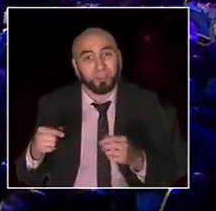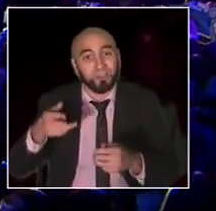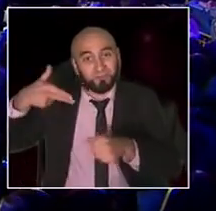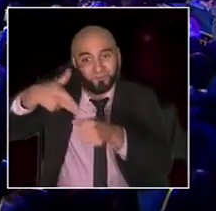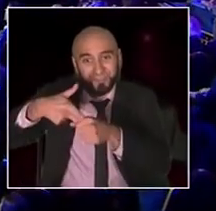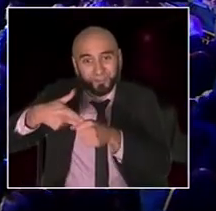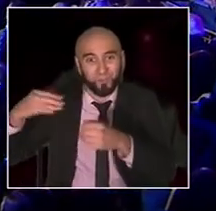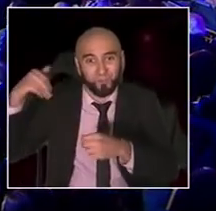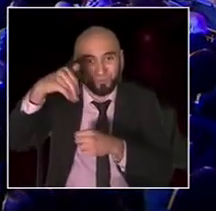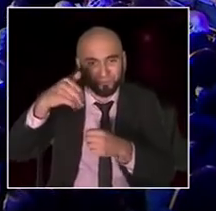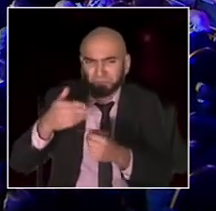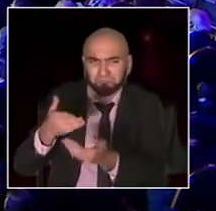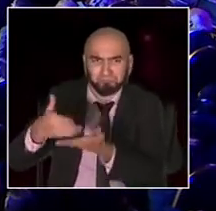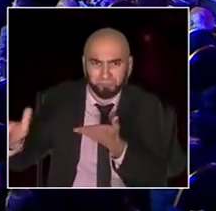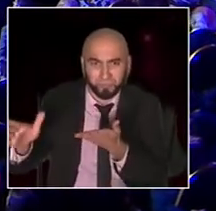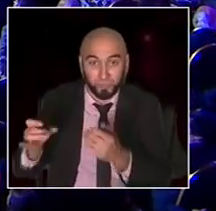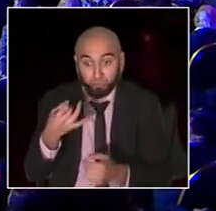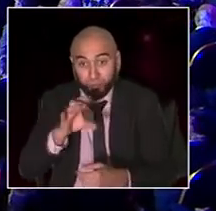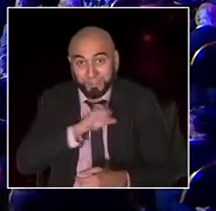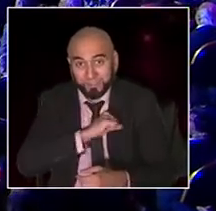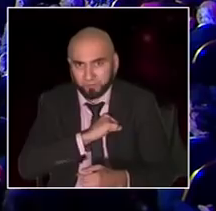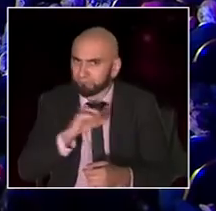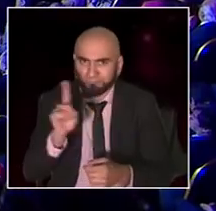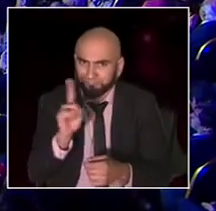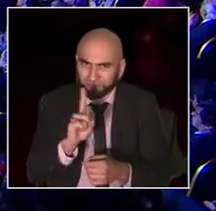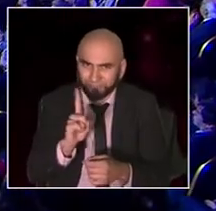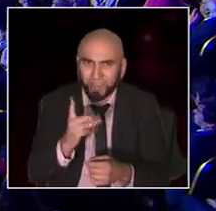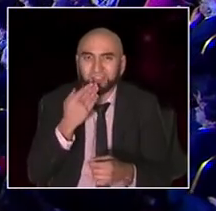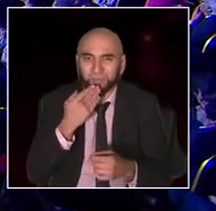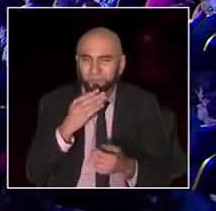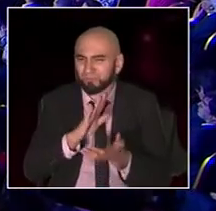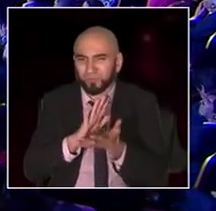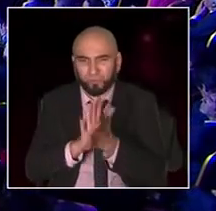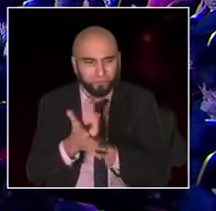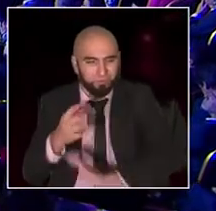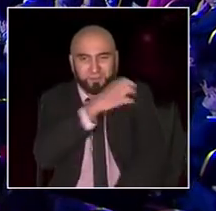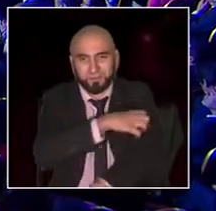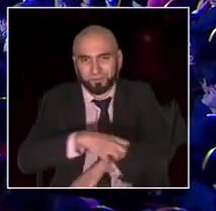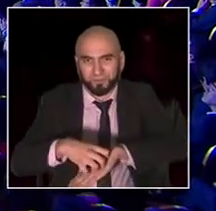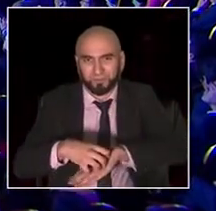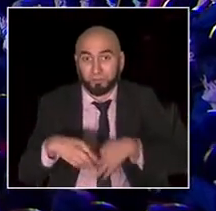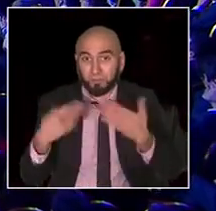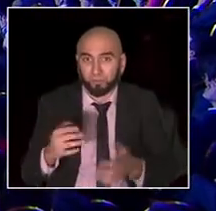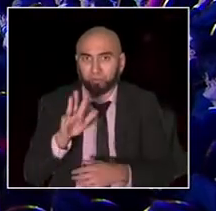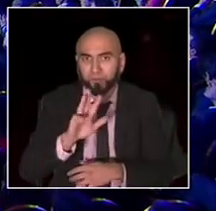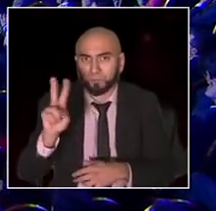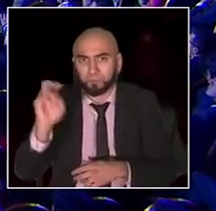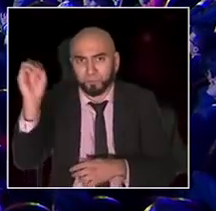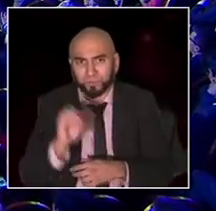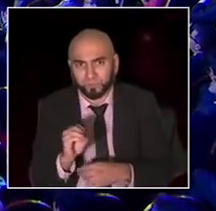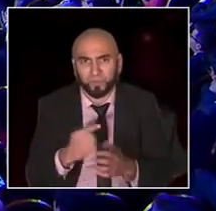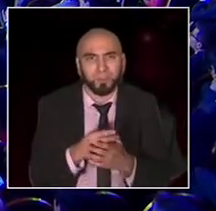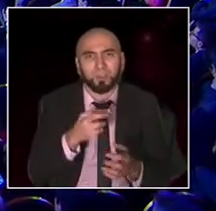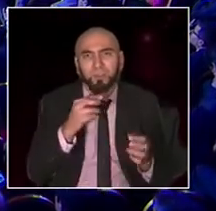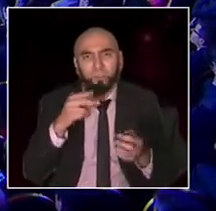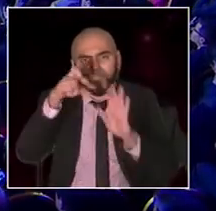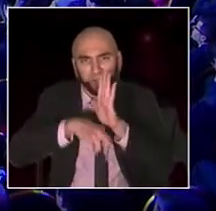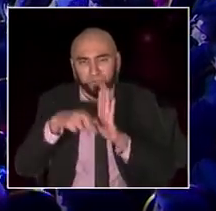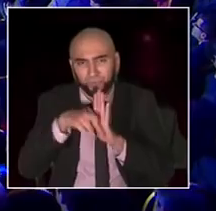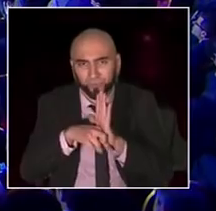solamente en Santiago, sino que en todo nuestro país. Hoy día el 92% de los proyectos de energía de nuestro país que están en marcha